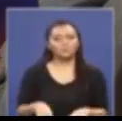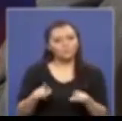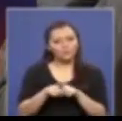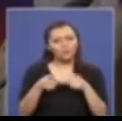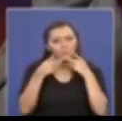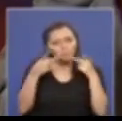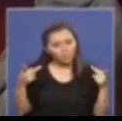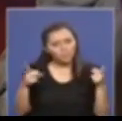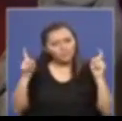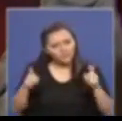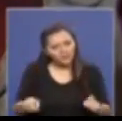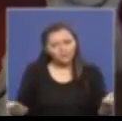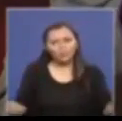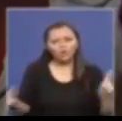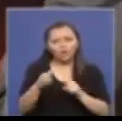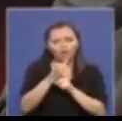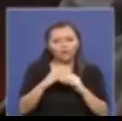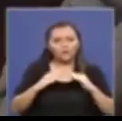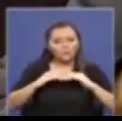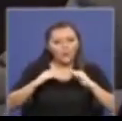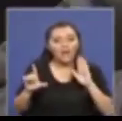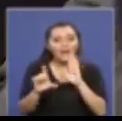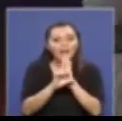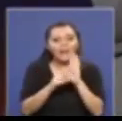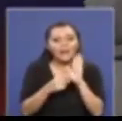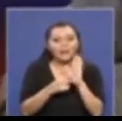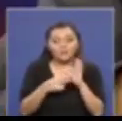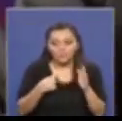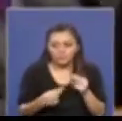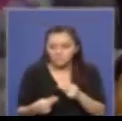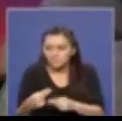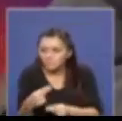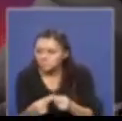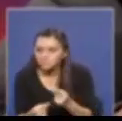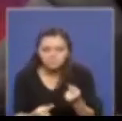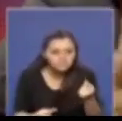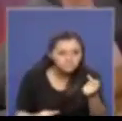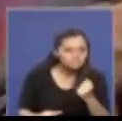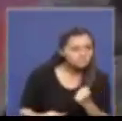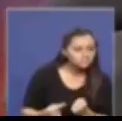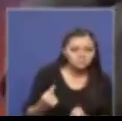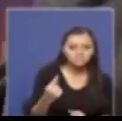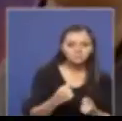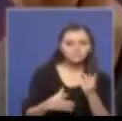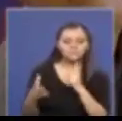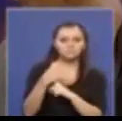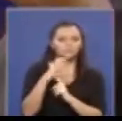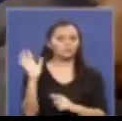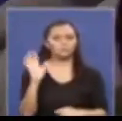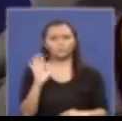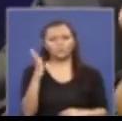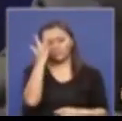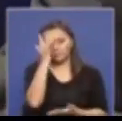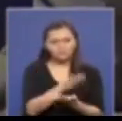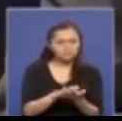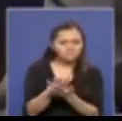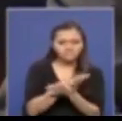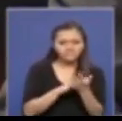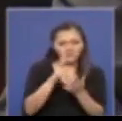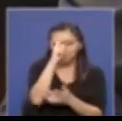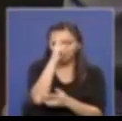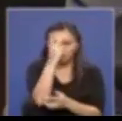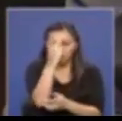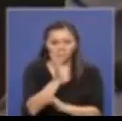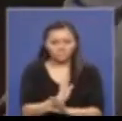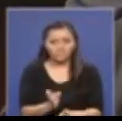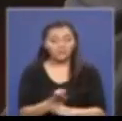cosas deben estar, las conquistas, etcétera, establecidas por ley, no en base a la negociación caso por caso, porque se puede dar monstruosidades, además de que